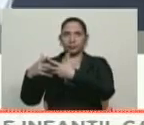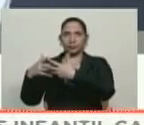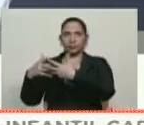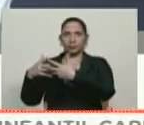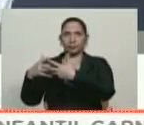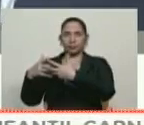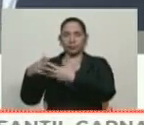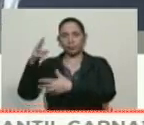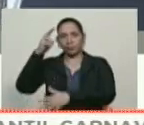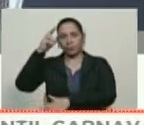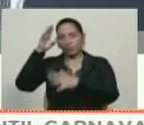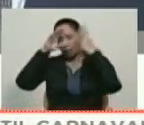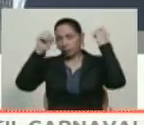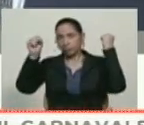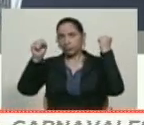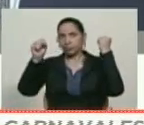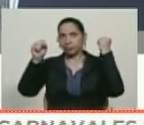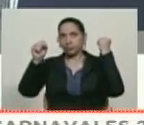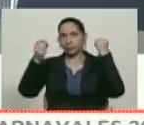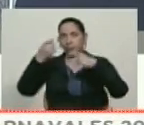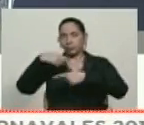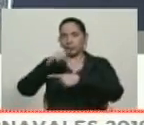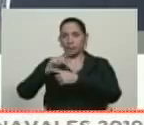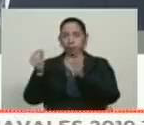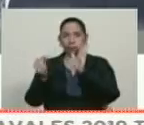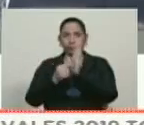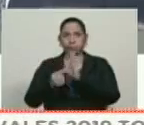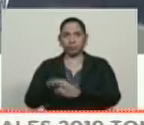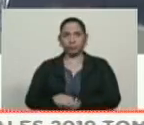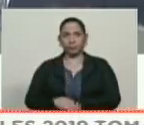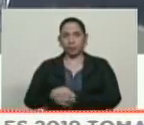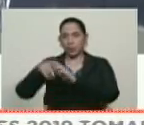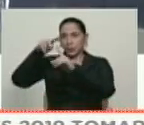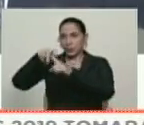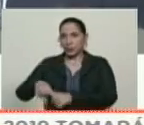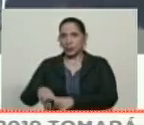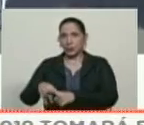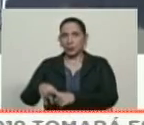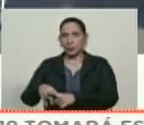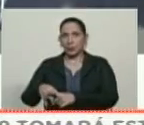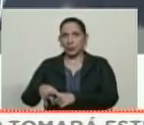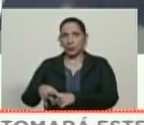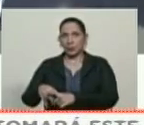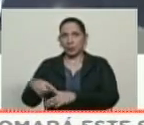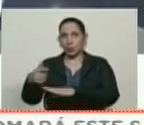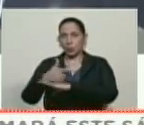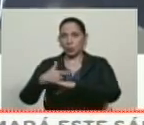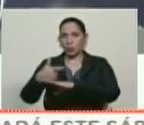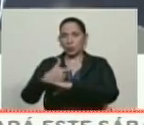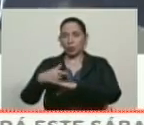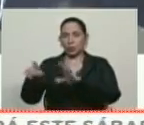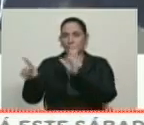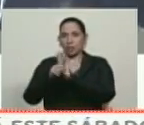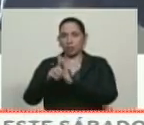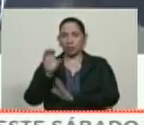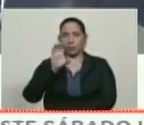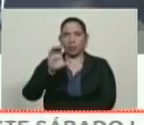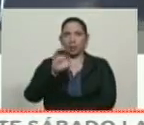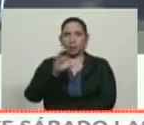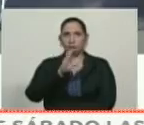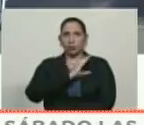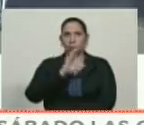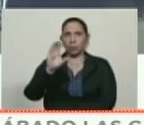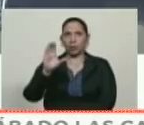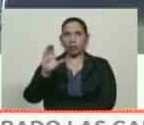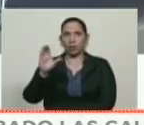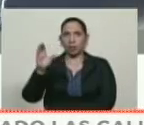embajador Nebenzia, por primera vez derrocaría un líder legítimo de un país soberano, y ahora cuando un